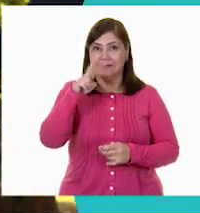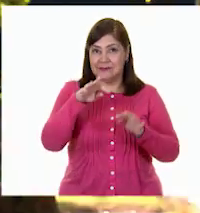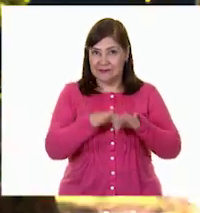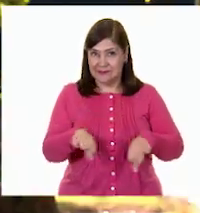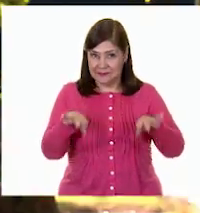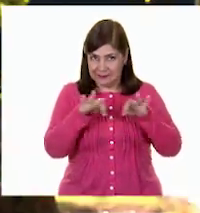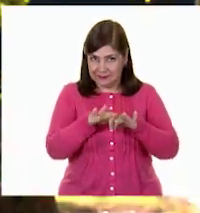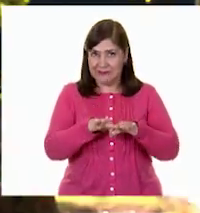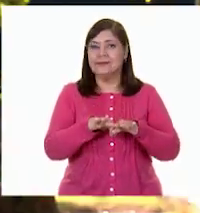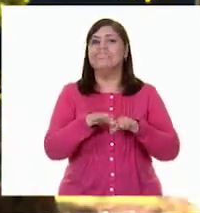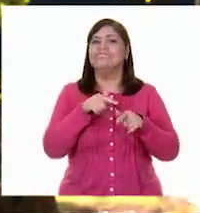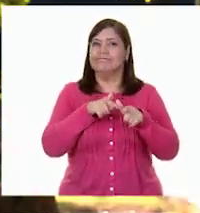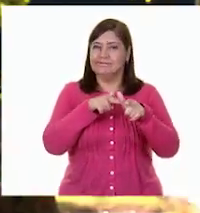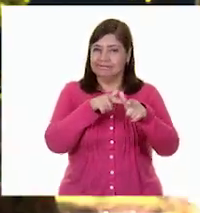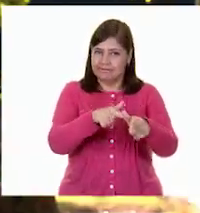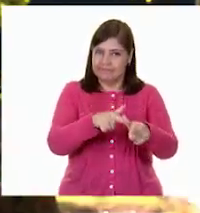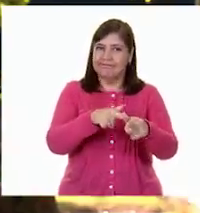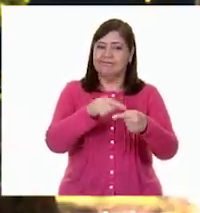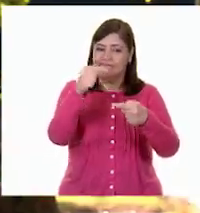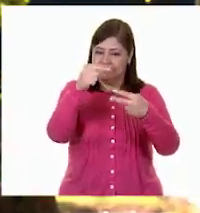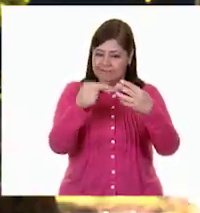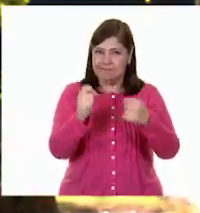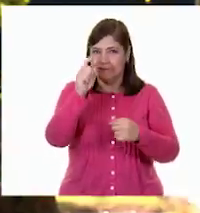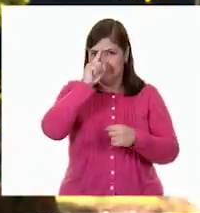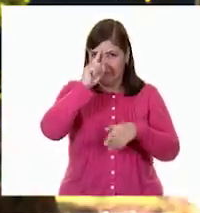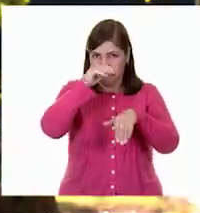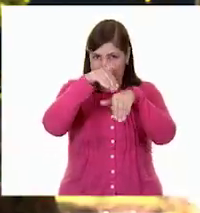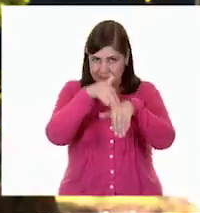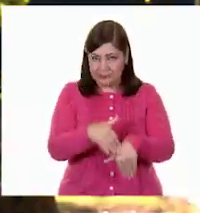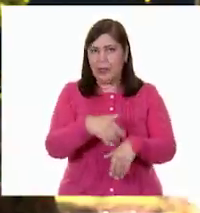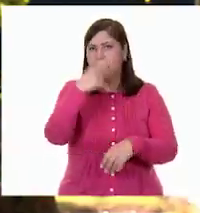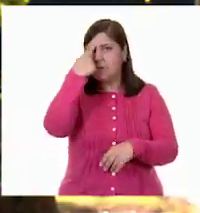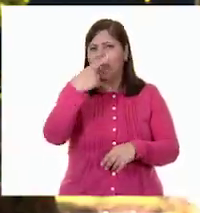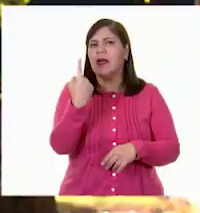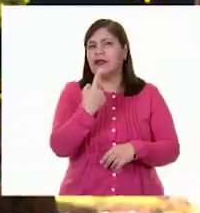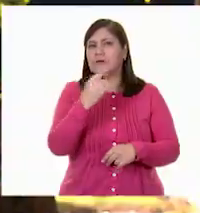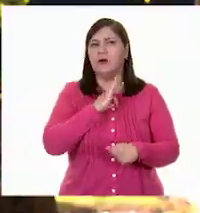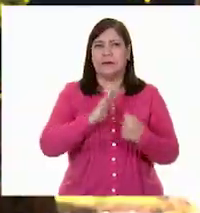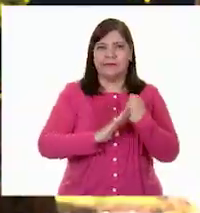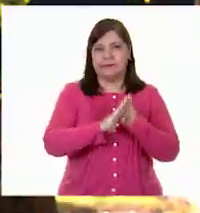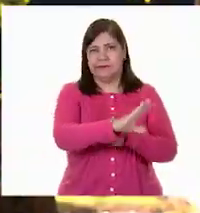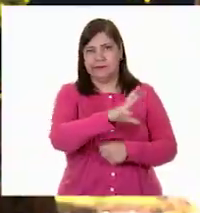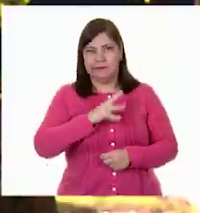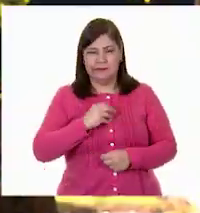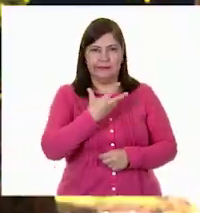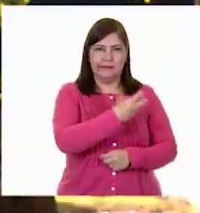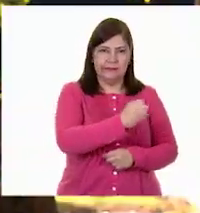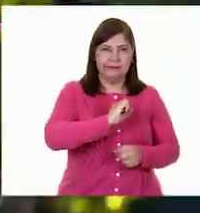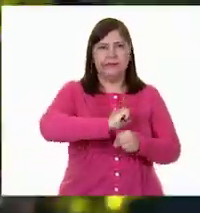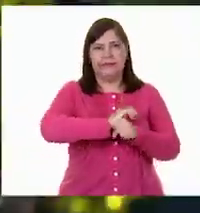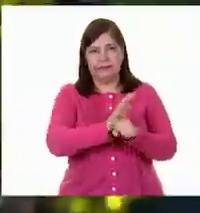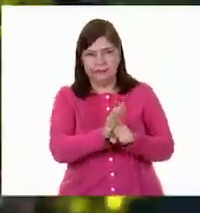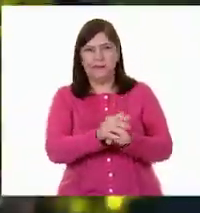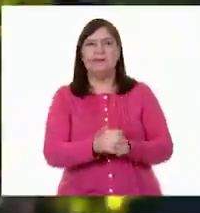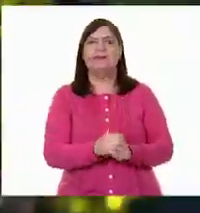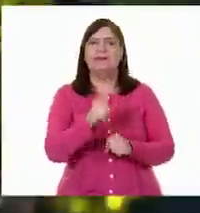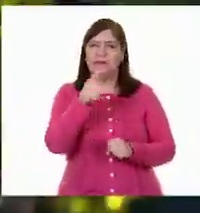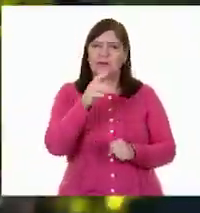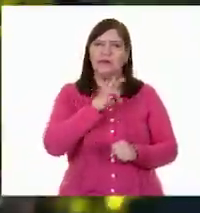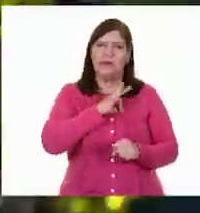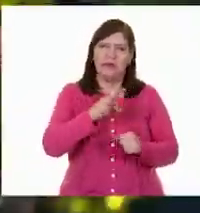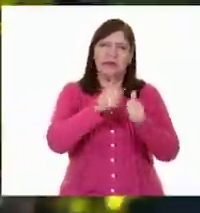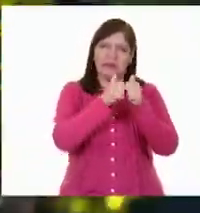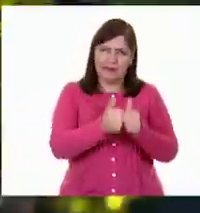Es muy importante continuar con las recomendaciones para evitar contagios de COVID. Trata de